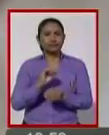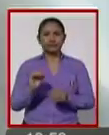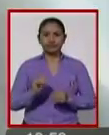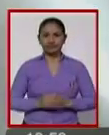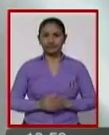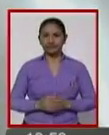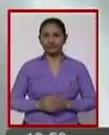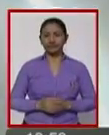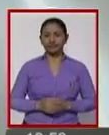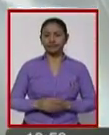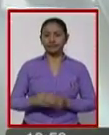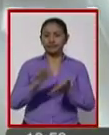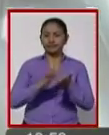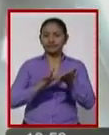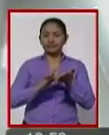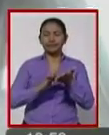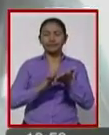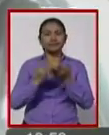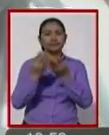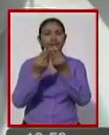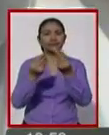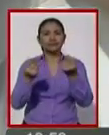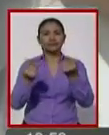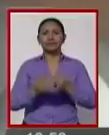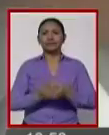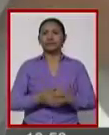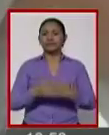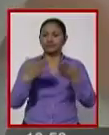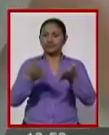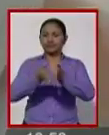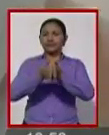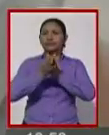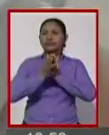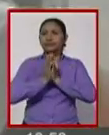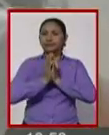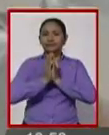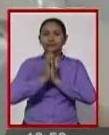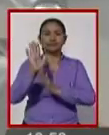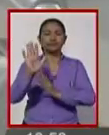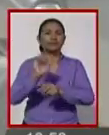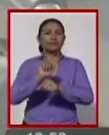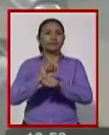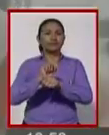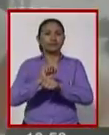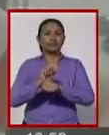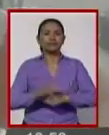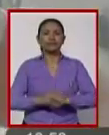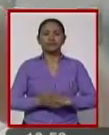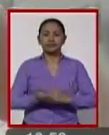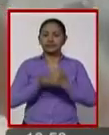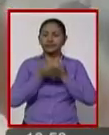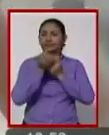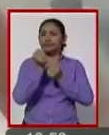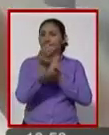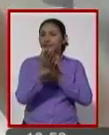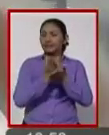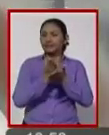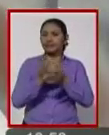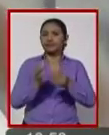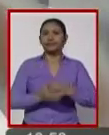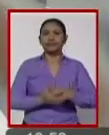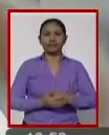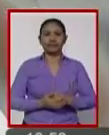operarla. Ni para su medicamento ya tenemos. Ya hemos pedido ayuda en mi trabajo y nos ayudaron con lo que pudieron